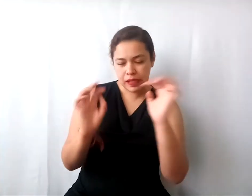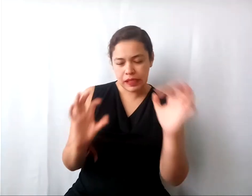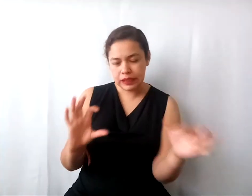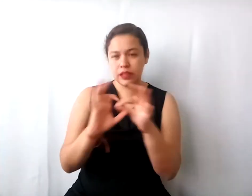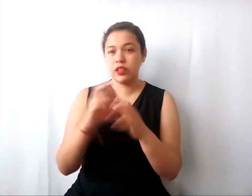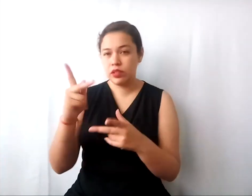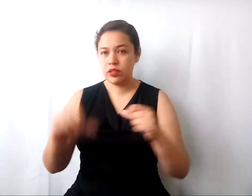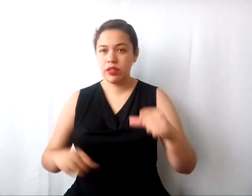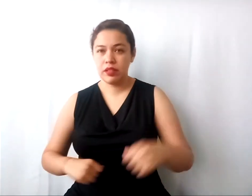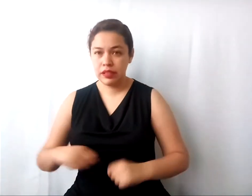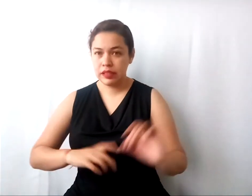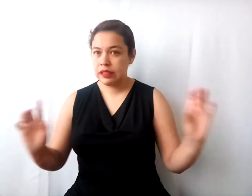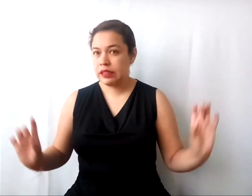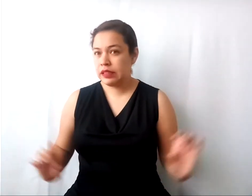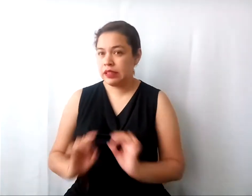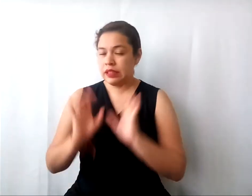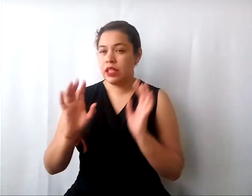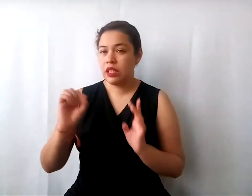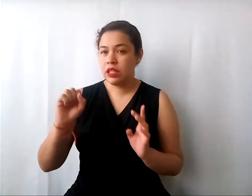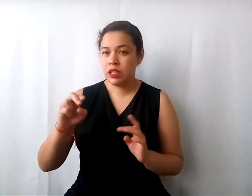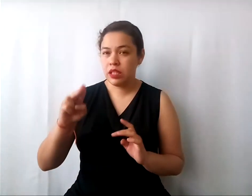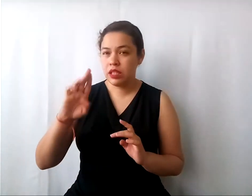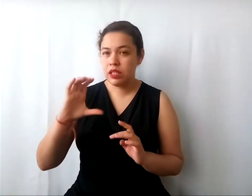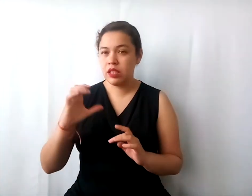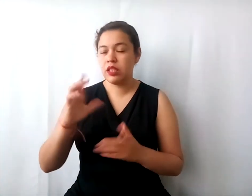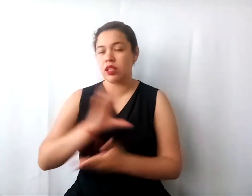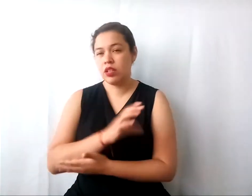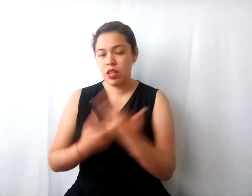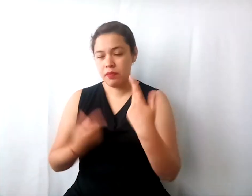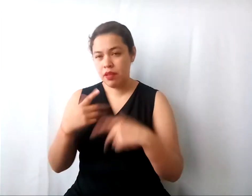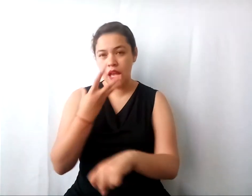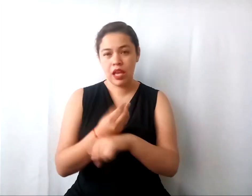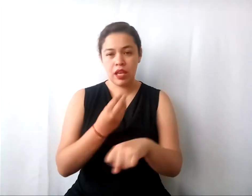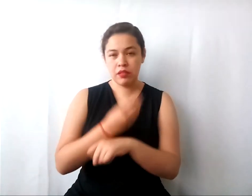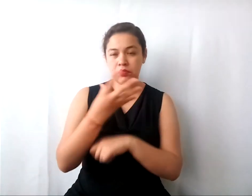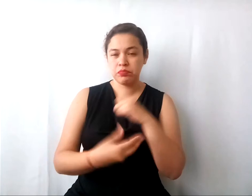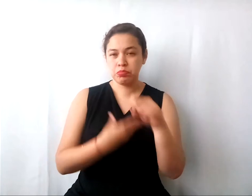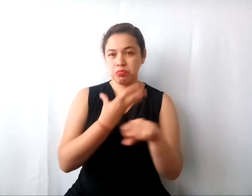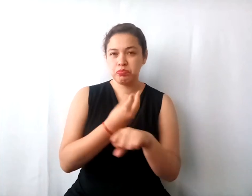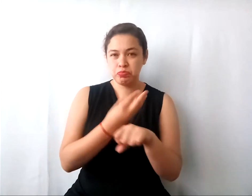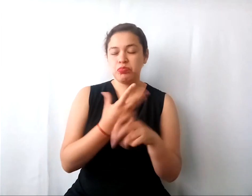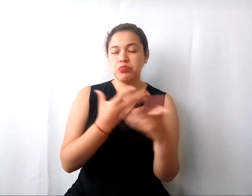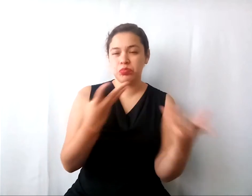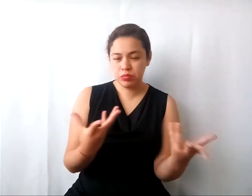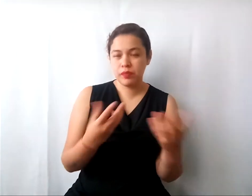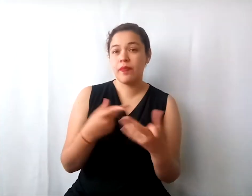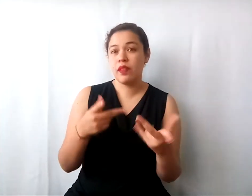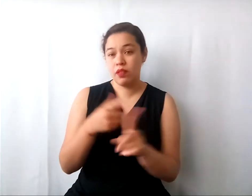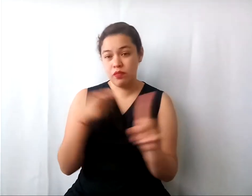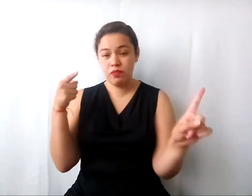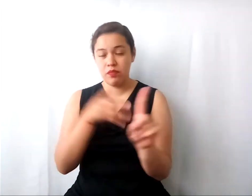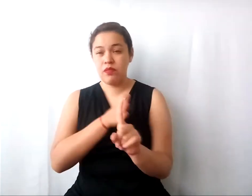repente sí necesita subcontratar la reparación de los equipos. Entonces, con su objeto tan amplio, no